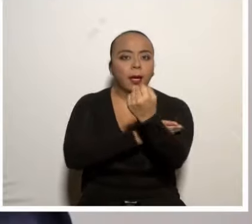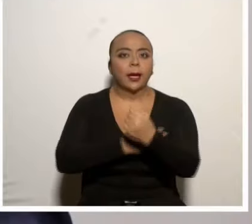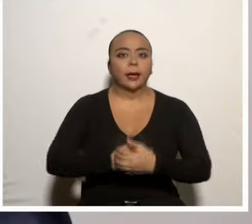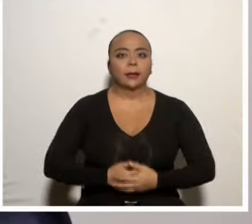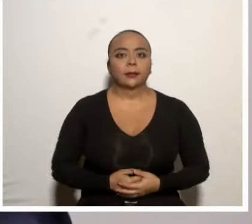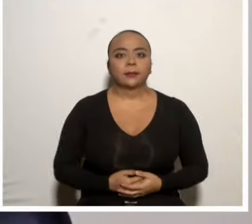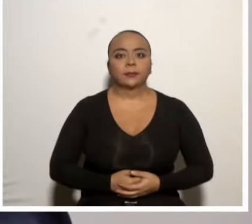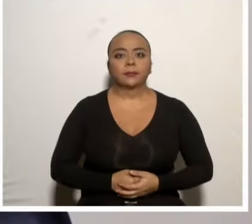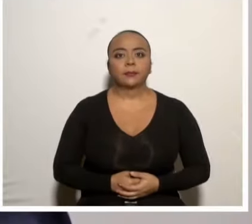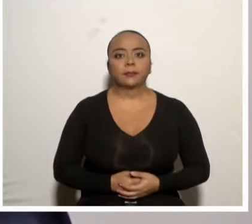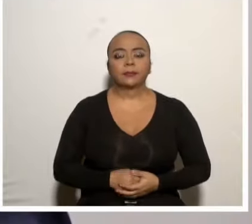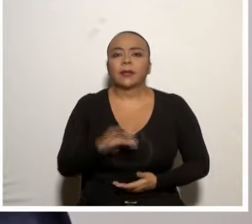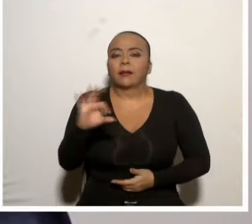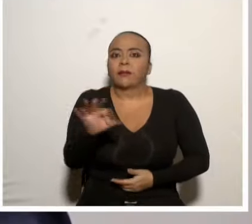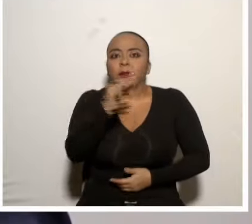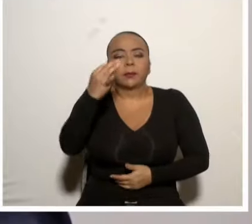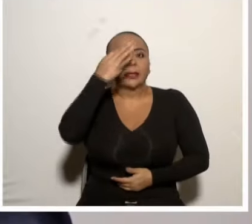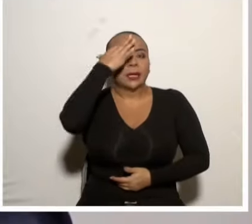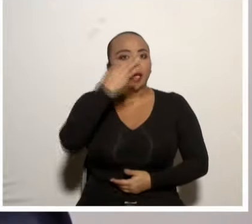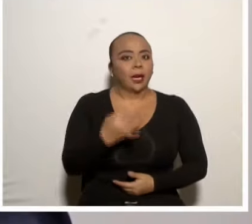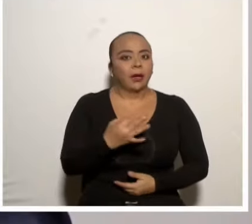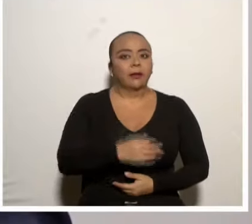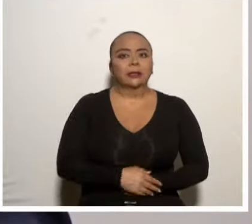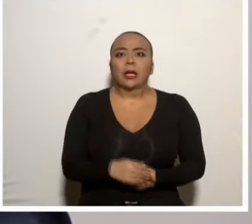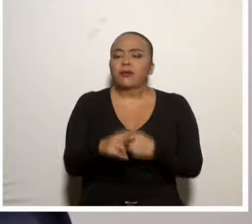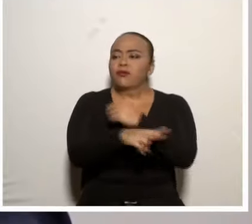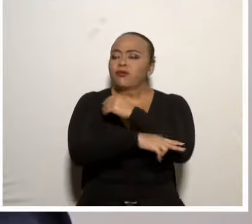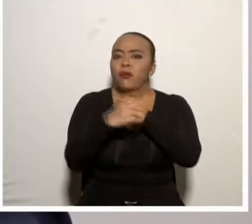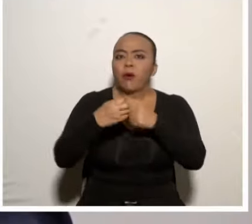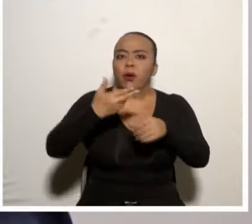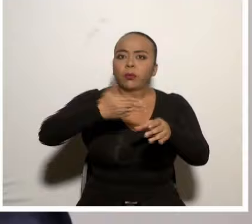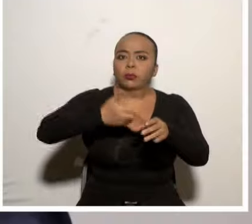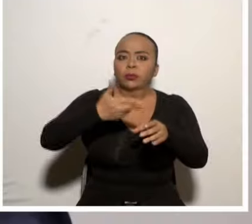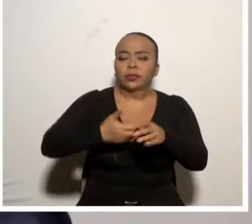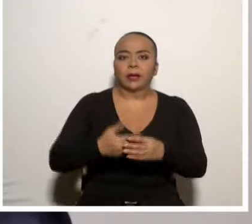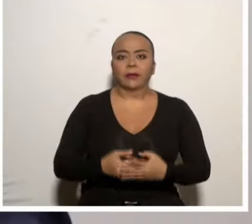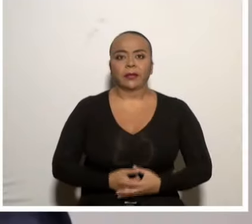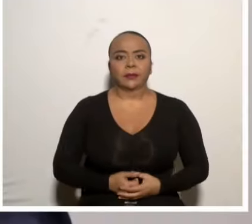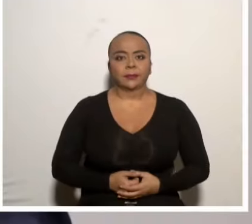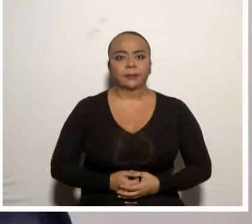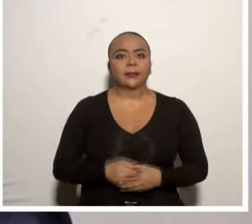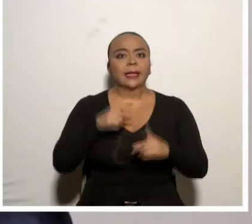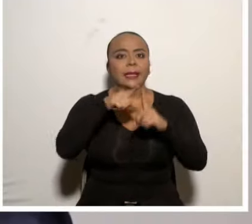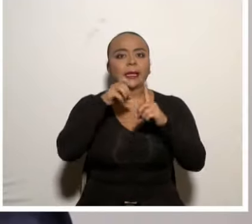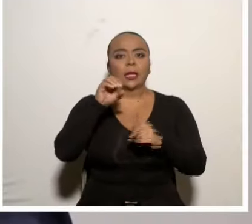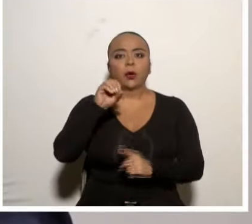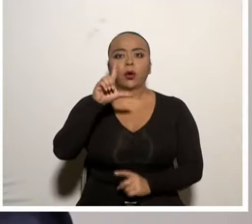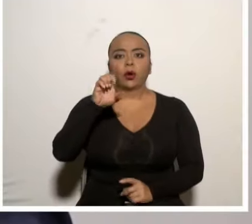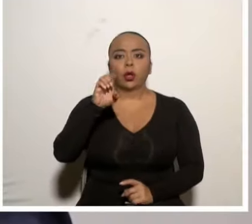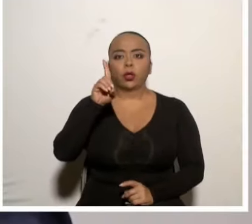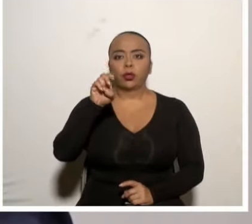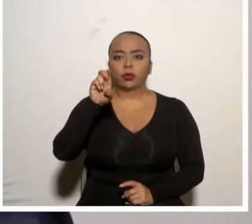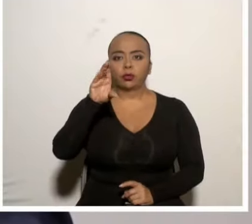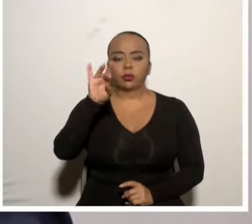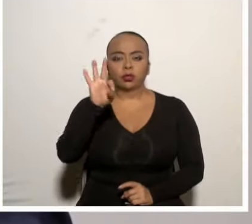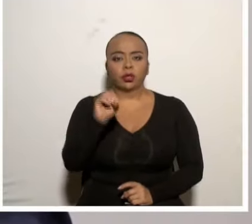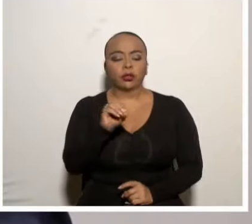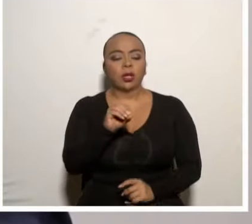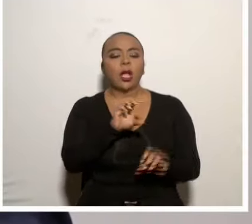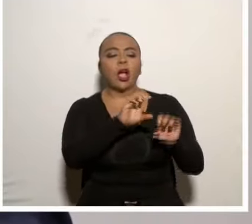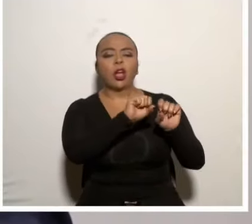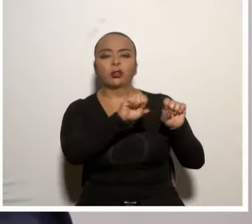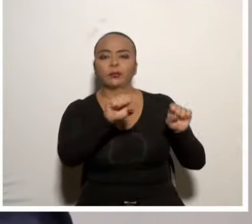en formas increíbles, robo de combustible directo del oleoducto, perversión de la gente